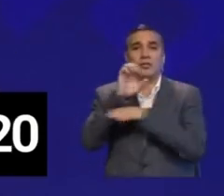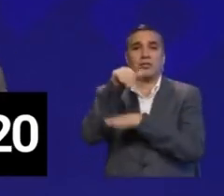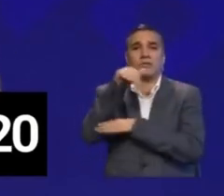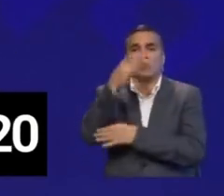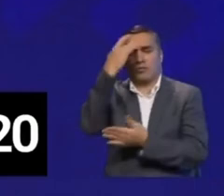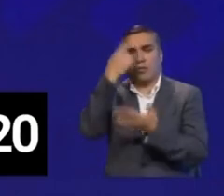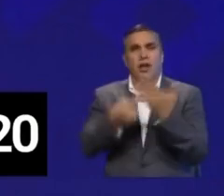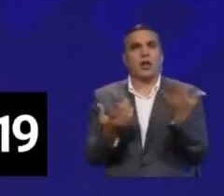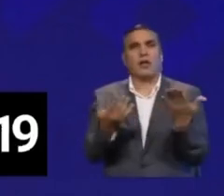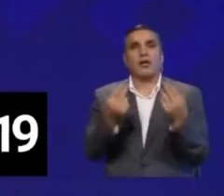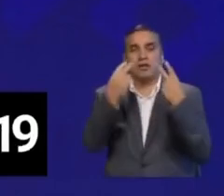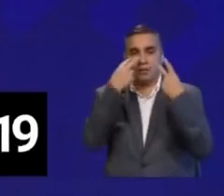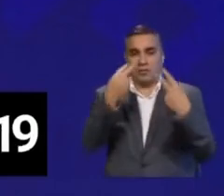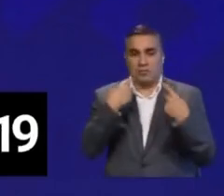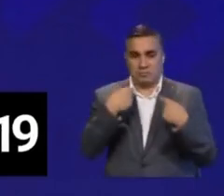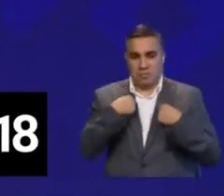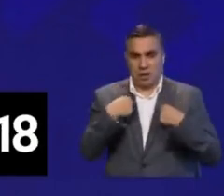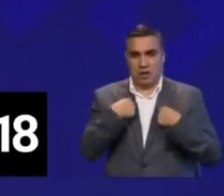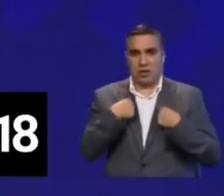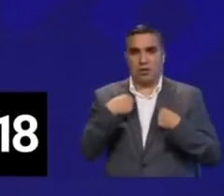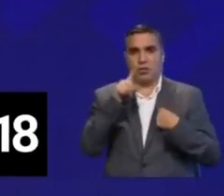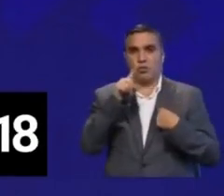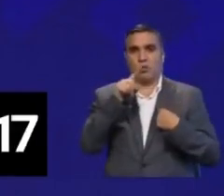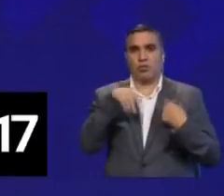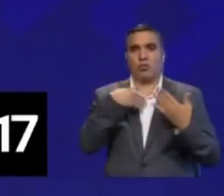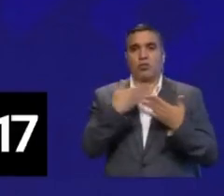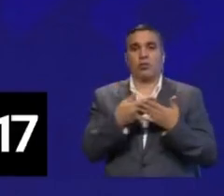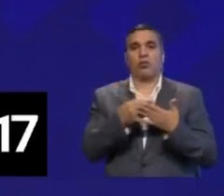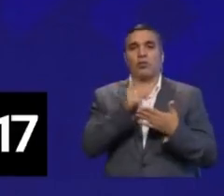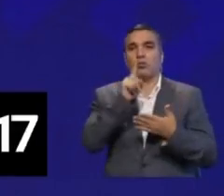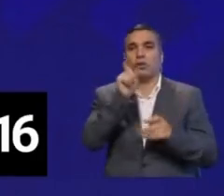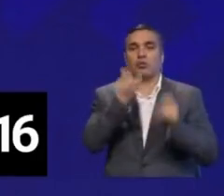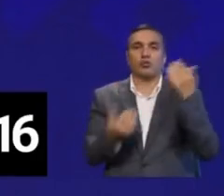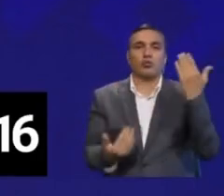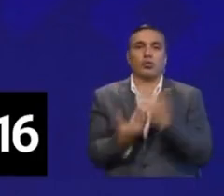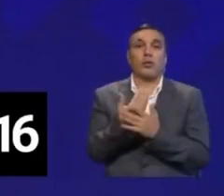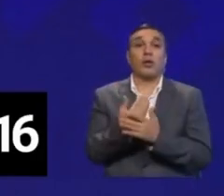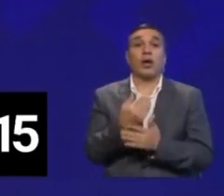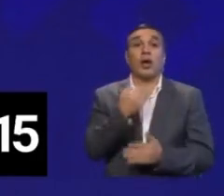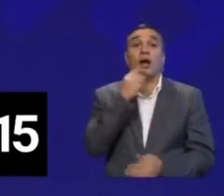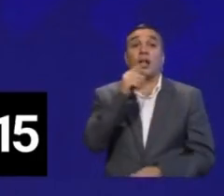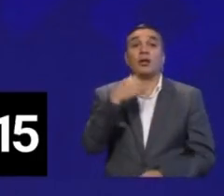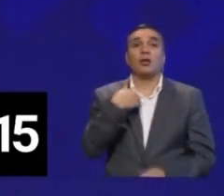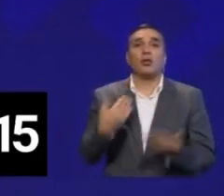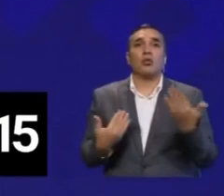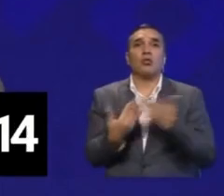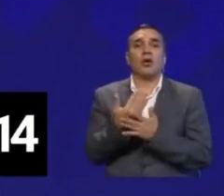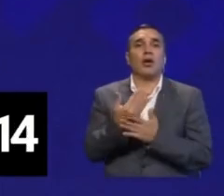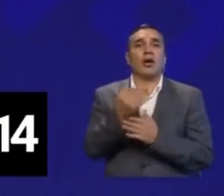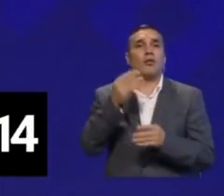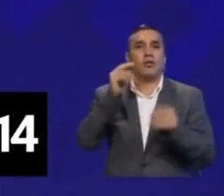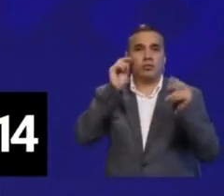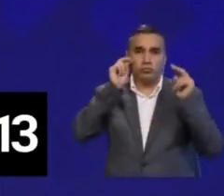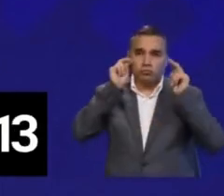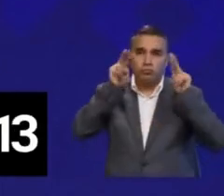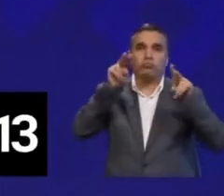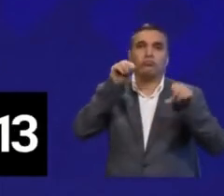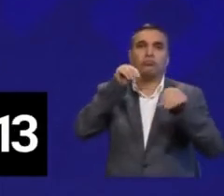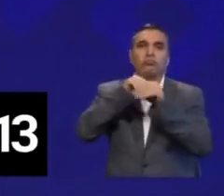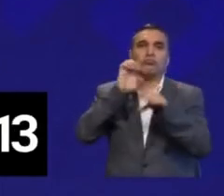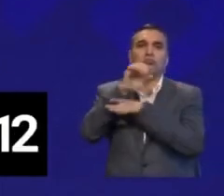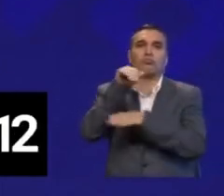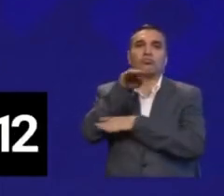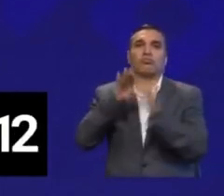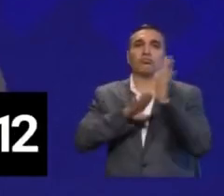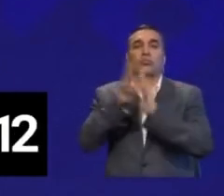por haber visto en mí una llegada de alguien nuevo. Alguien que tiene un nuevo horizonte para Ecuador. El